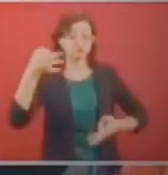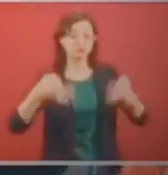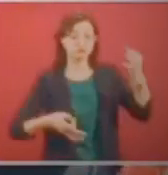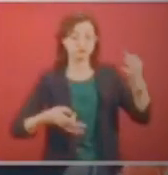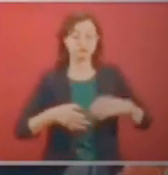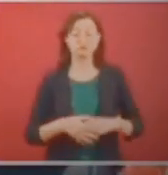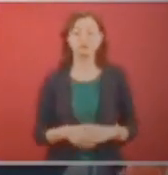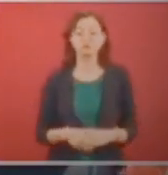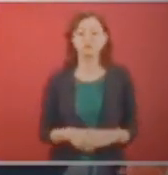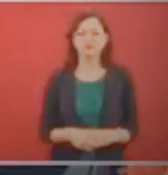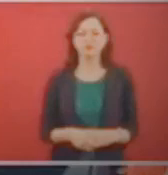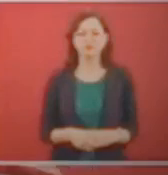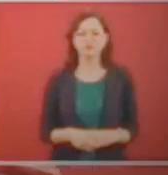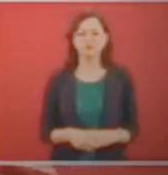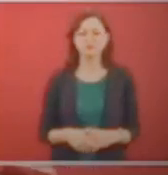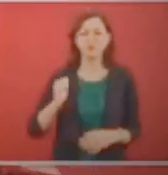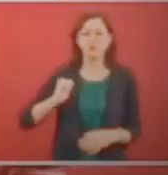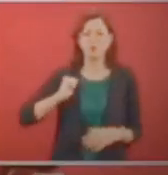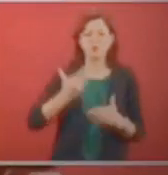Cuando Jesús dice,